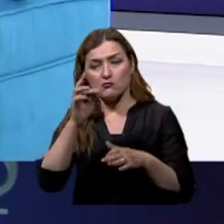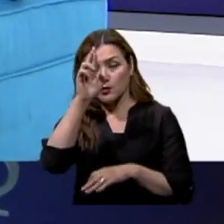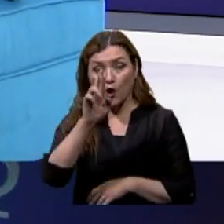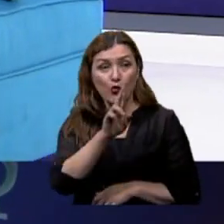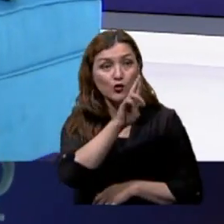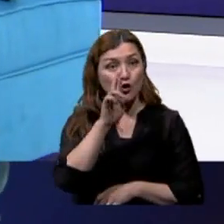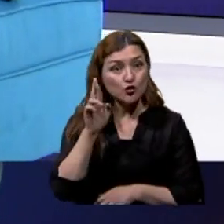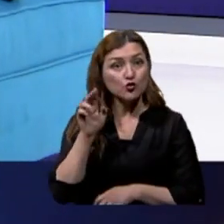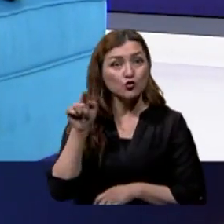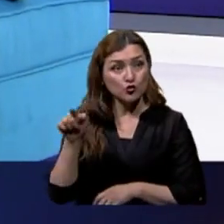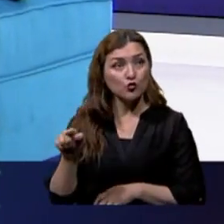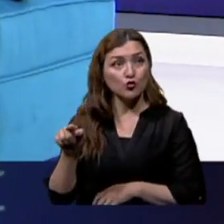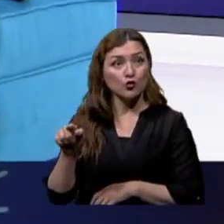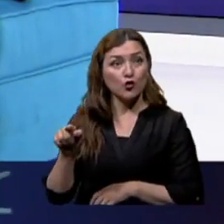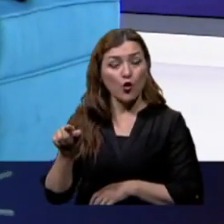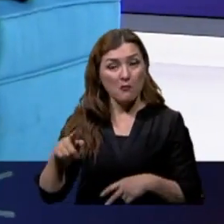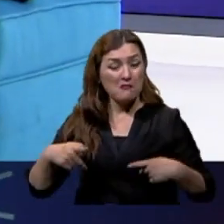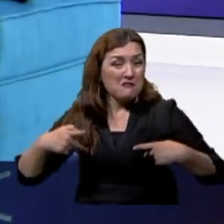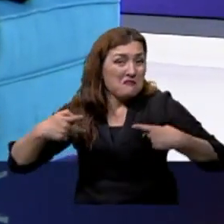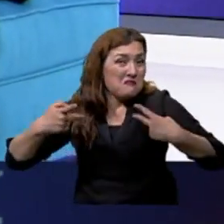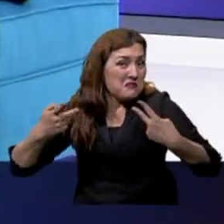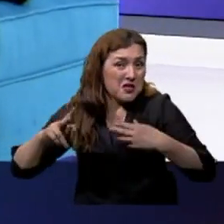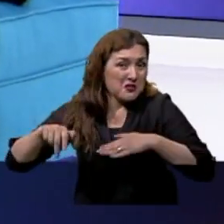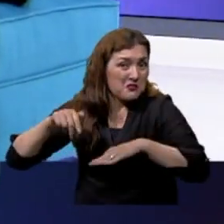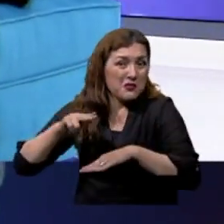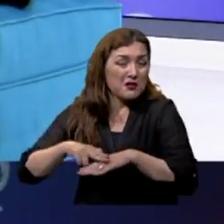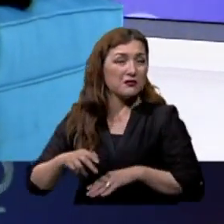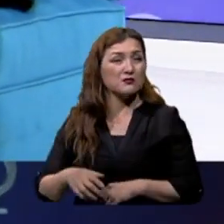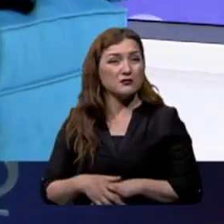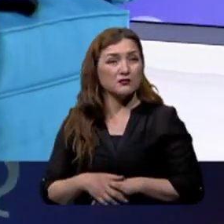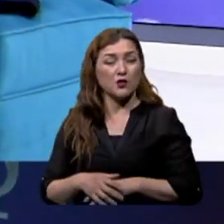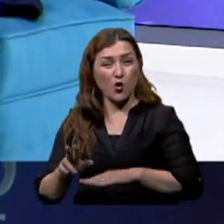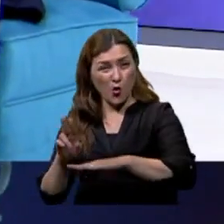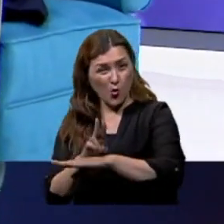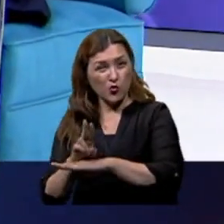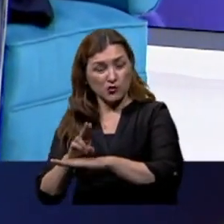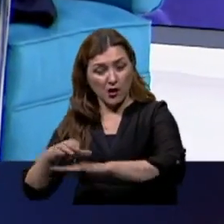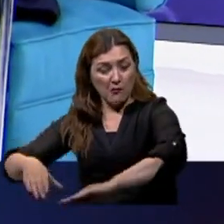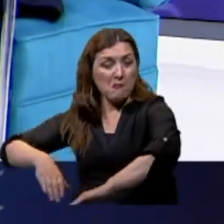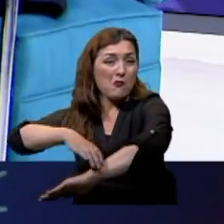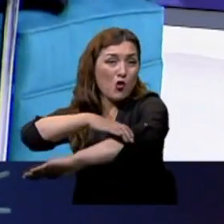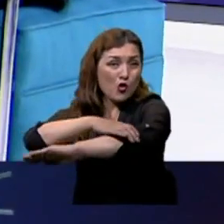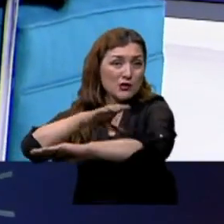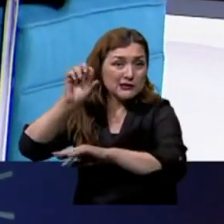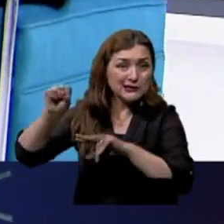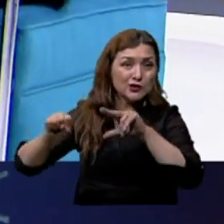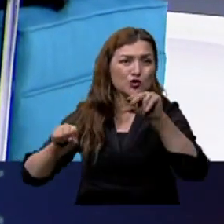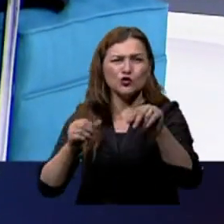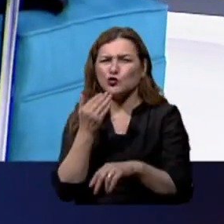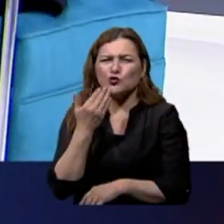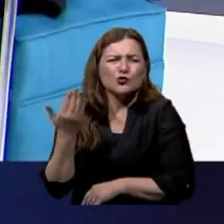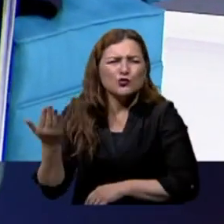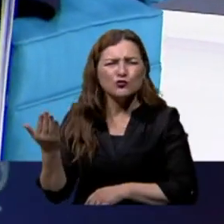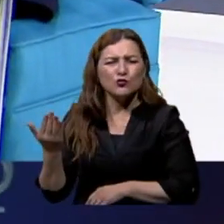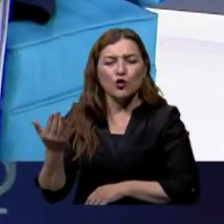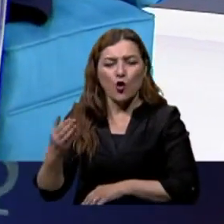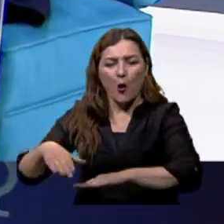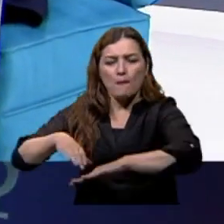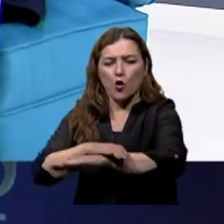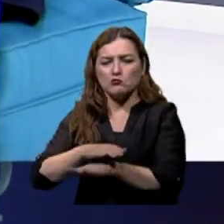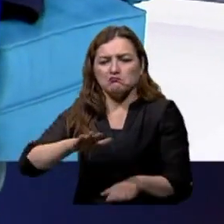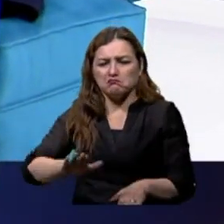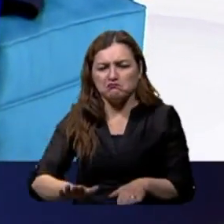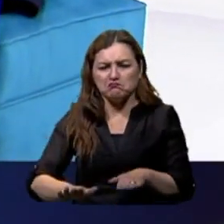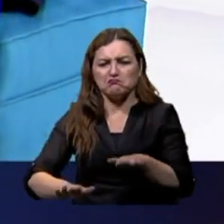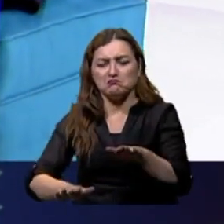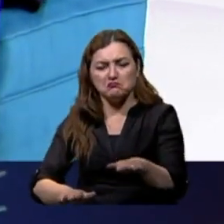rehabilitación, llevar y acoplar una vida prácticamente normal. Utilizas a veces prótesis, a veces no. ¿Cómo es esto de andar con una prótesis